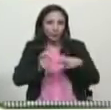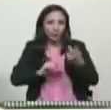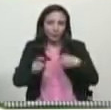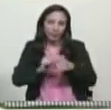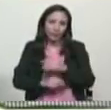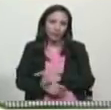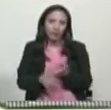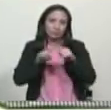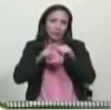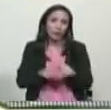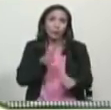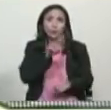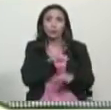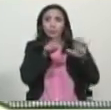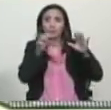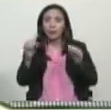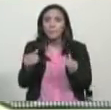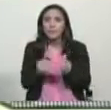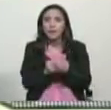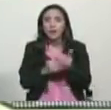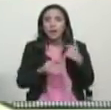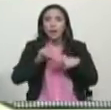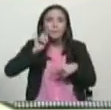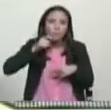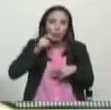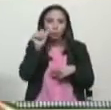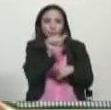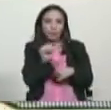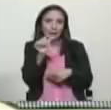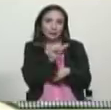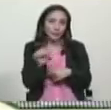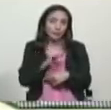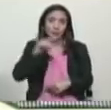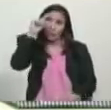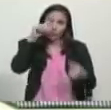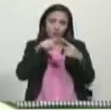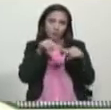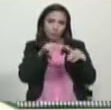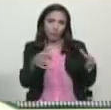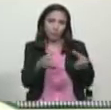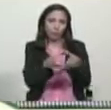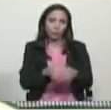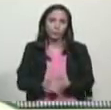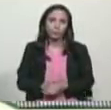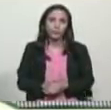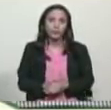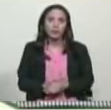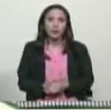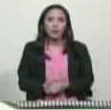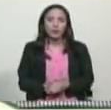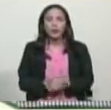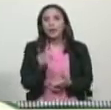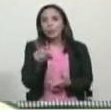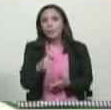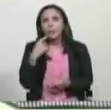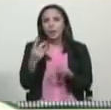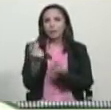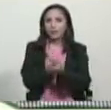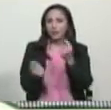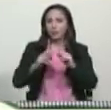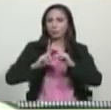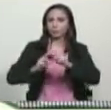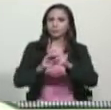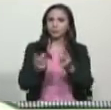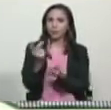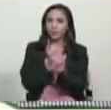unos 260 mil pollos semanales. Es la meta que ellos se han propuesto allí. Igualmente, el acompañamiento financiero que hemos